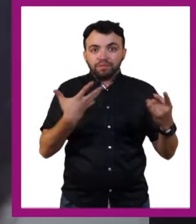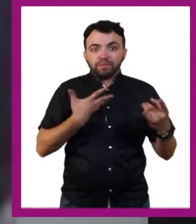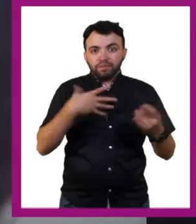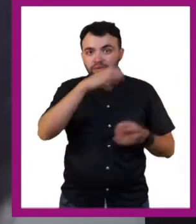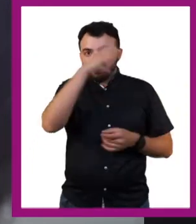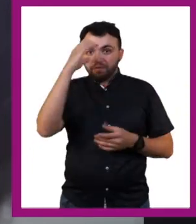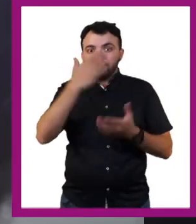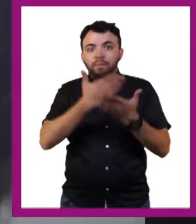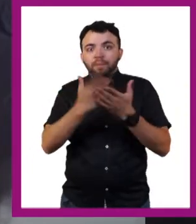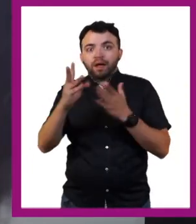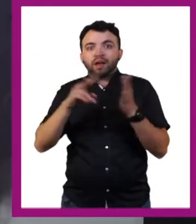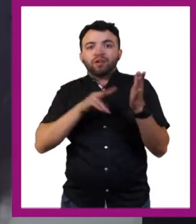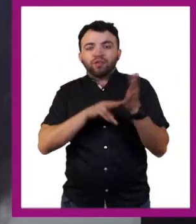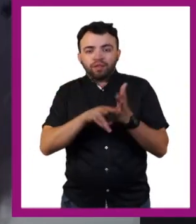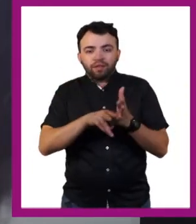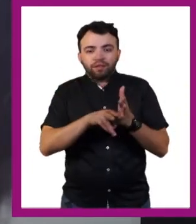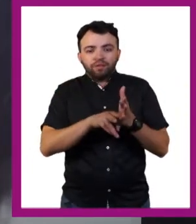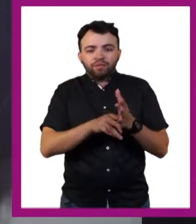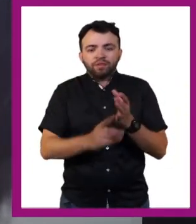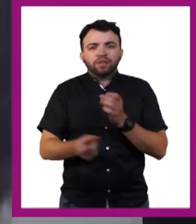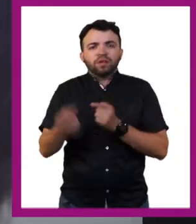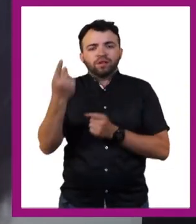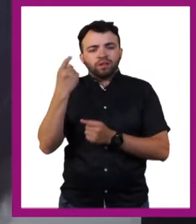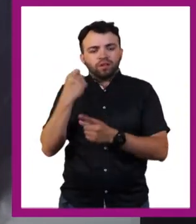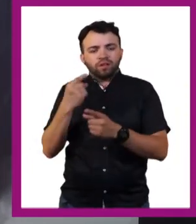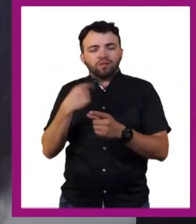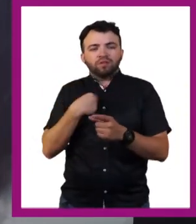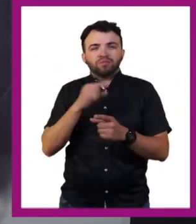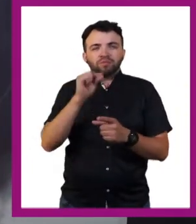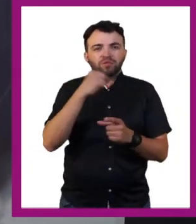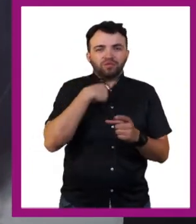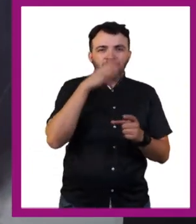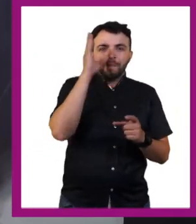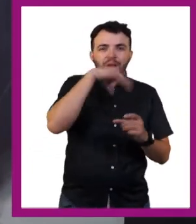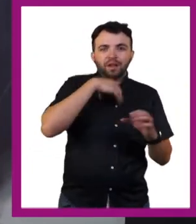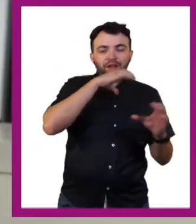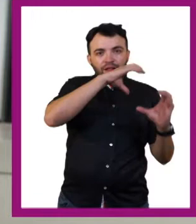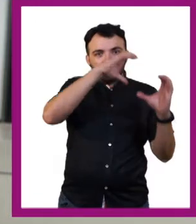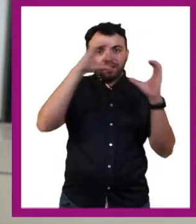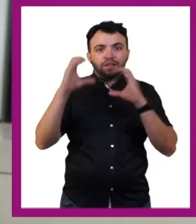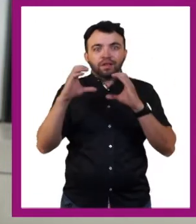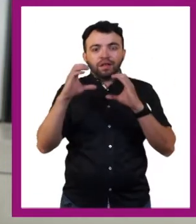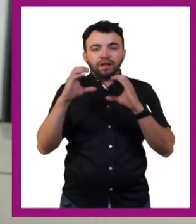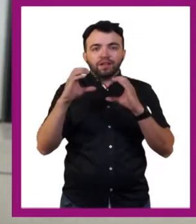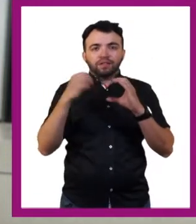que me salieron barridas, cuando les empecé a ver en el laboratorio, dije, wow, esto